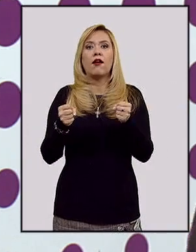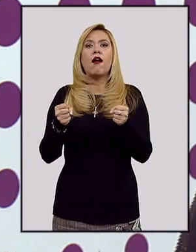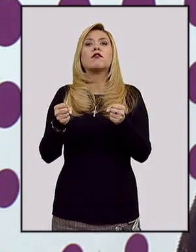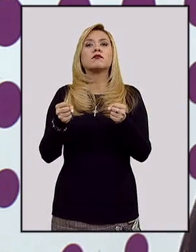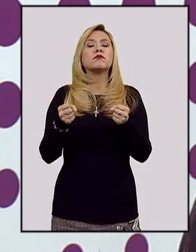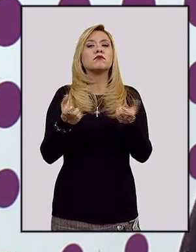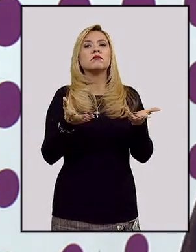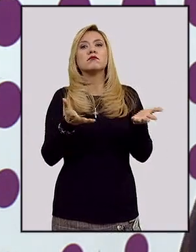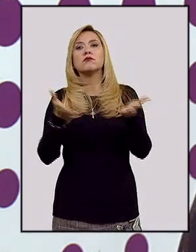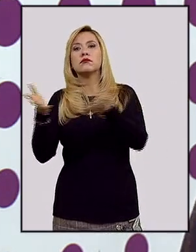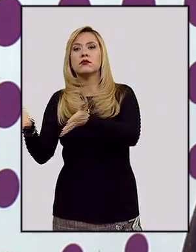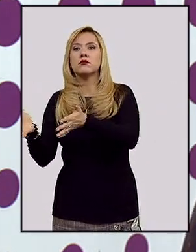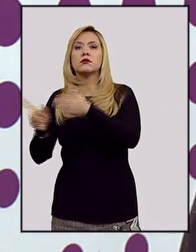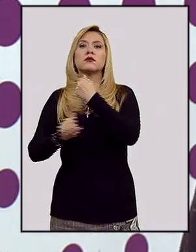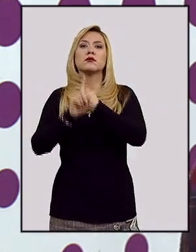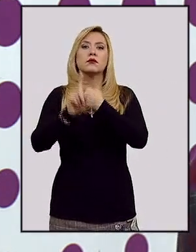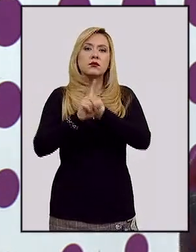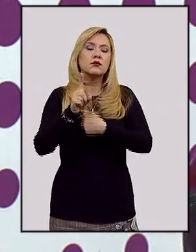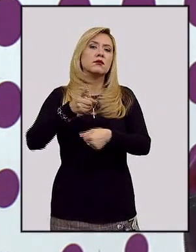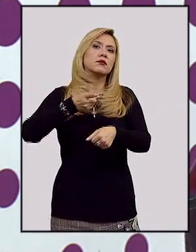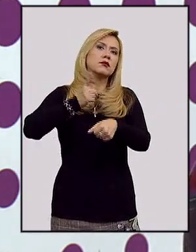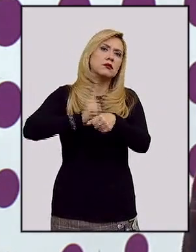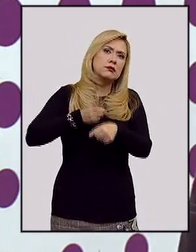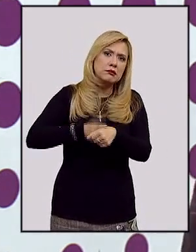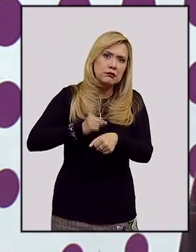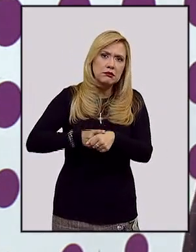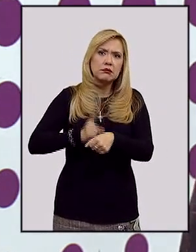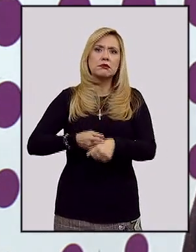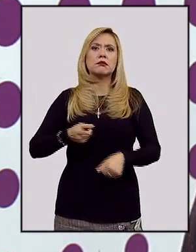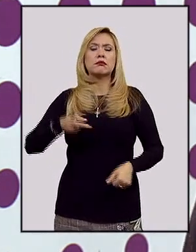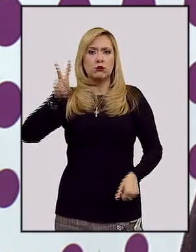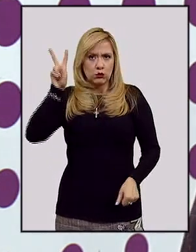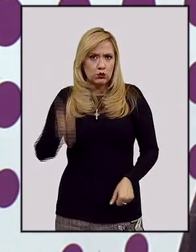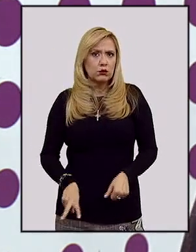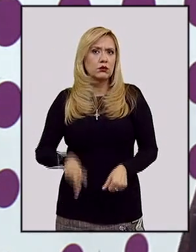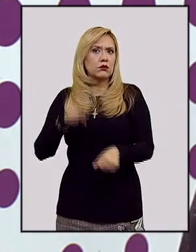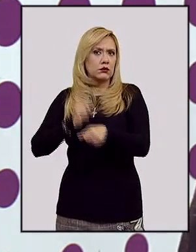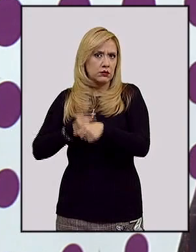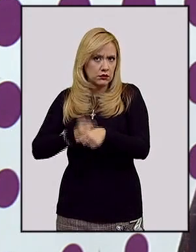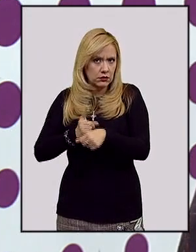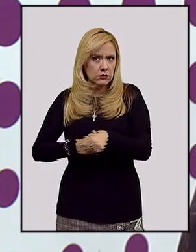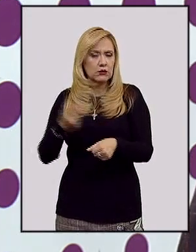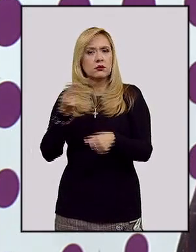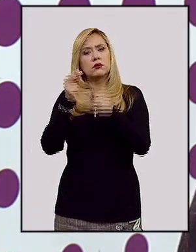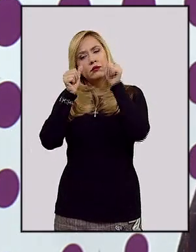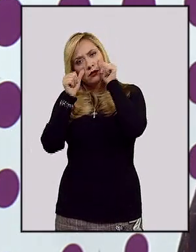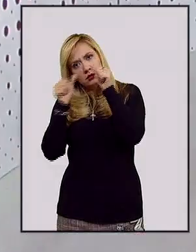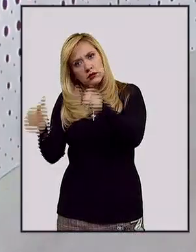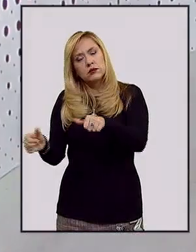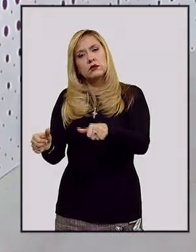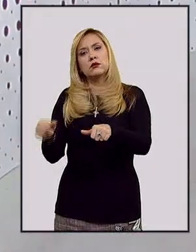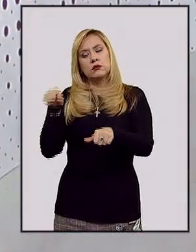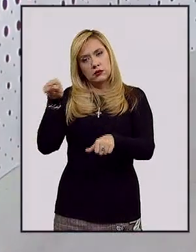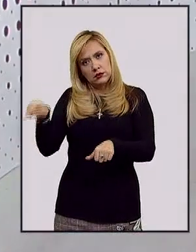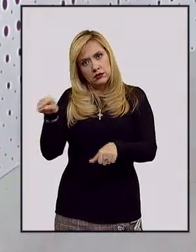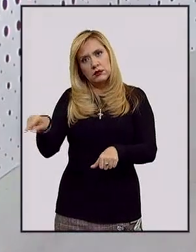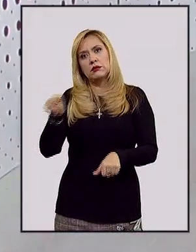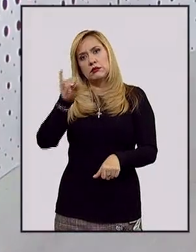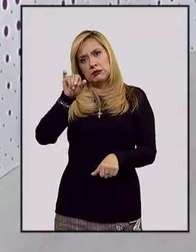a problemas, a enfermedades, a verdaderas enfermedades, digamos. Claro, que requieren atención médica, ahí